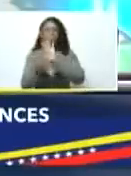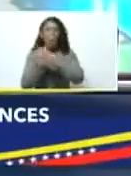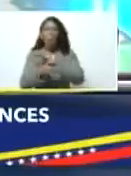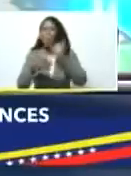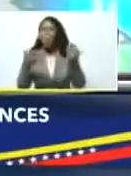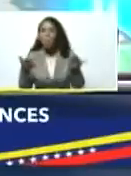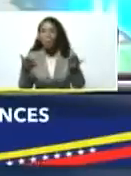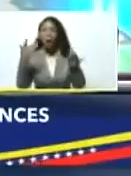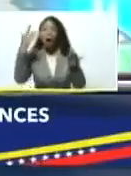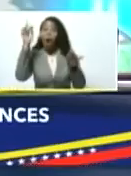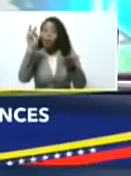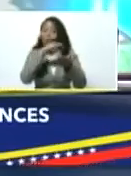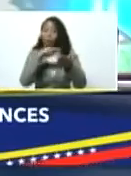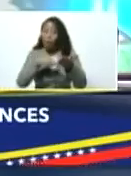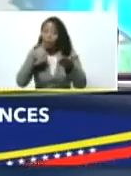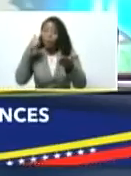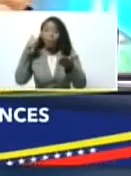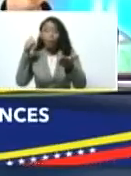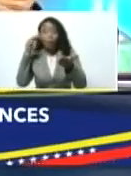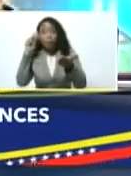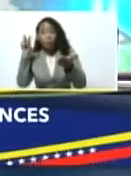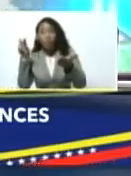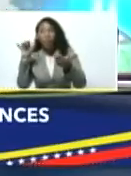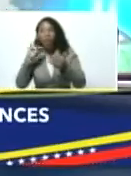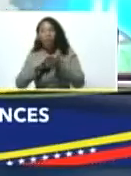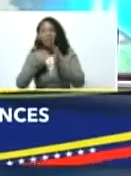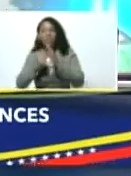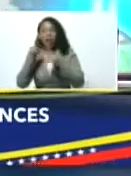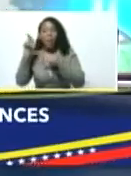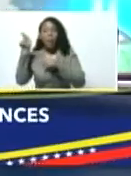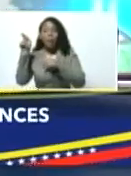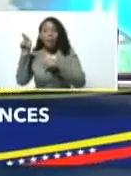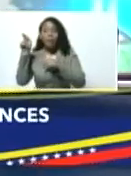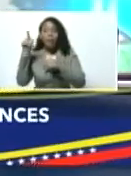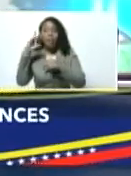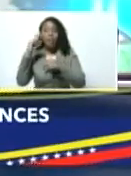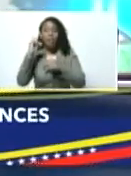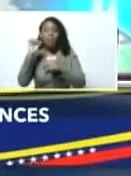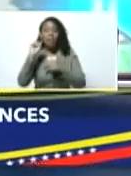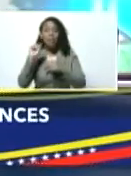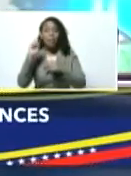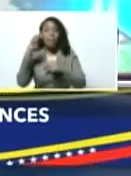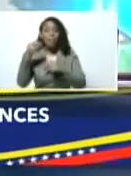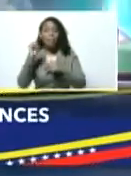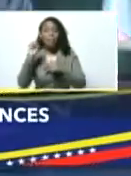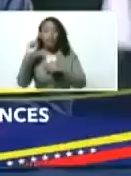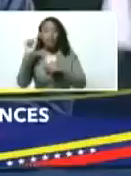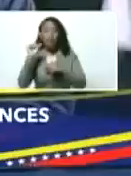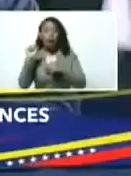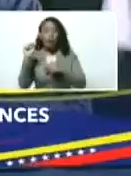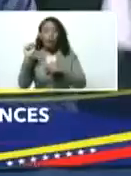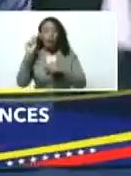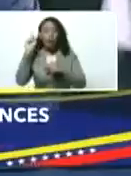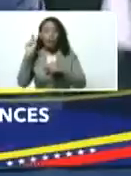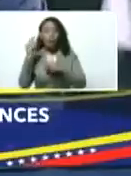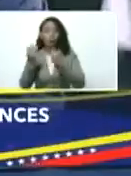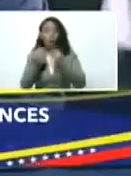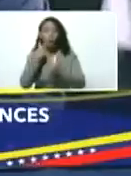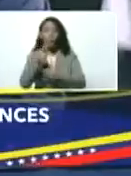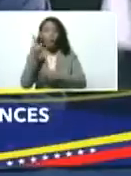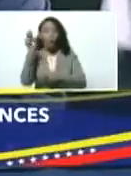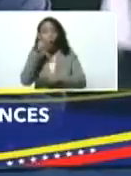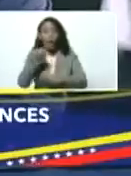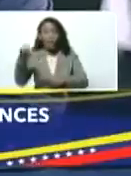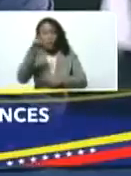Hay que leer bien. ¿Qué es dispensar para ti en este decreto? Bueno, presidente, como le decía, lo que se